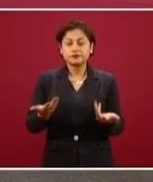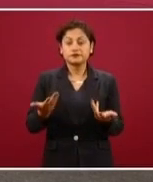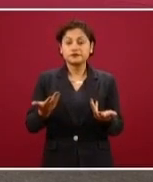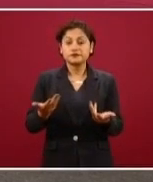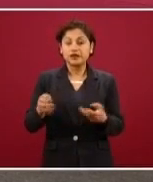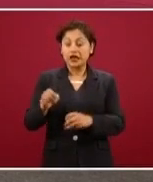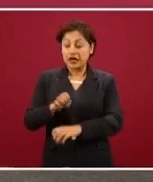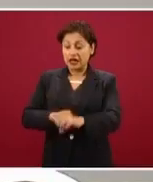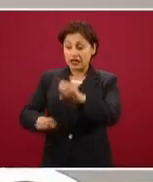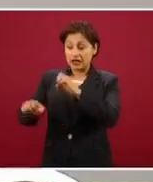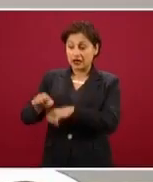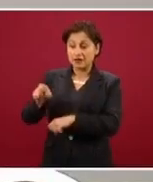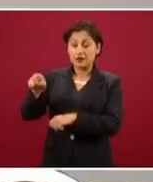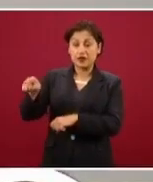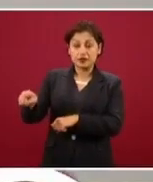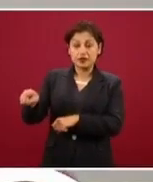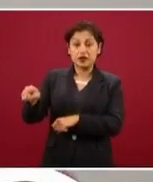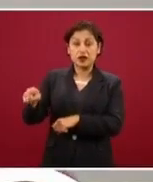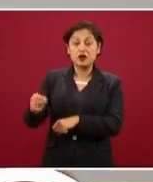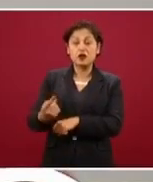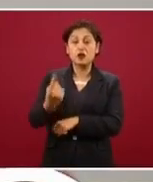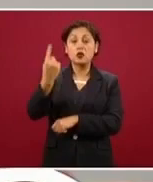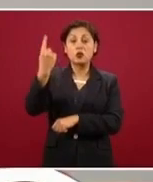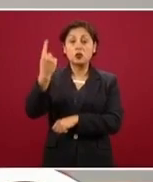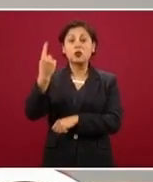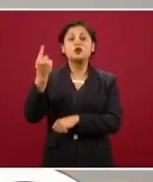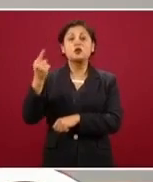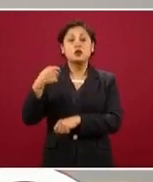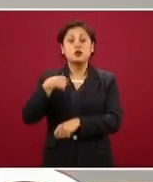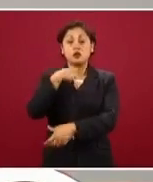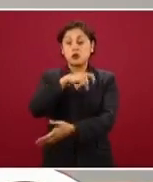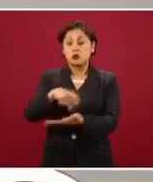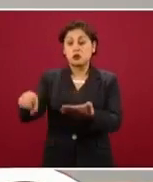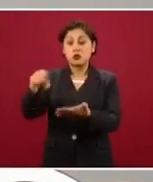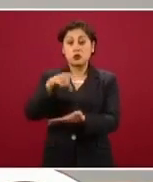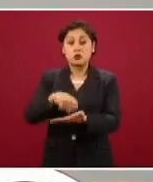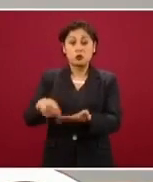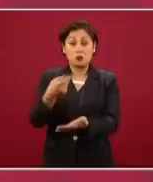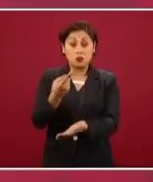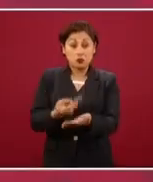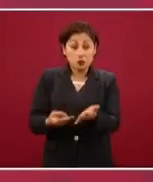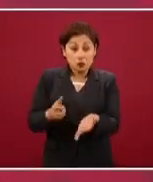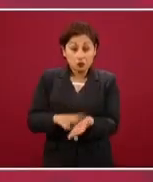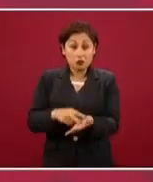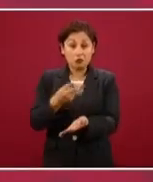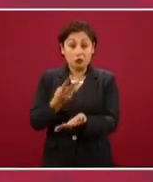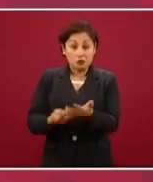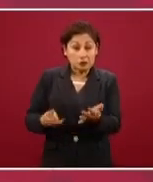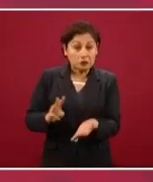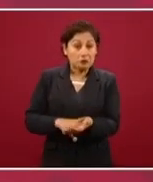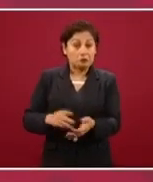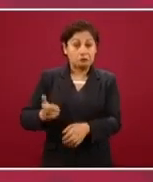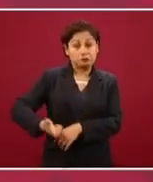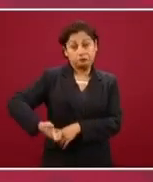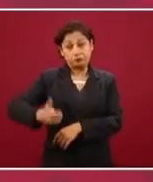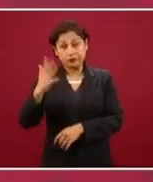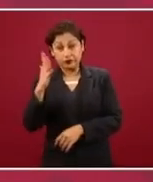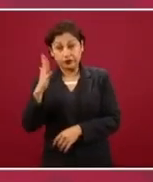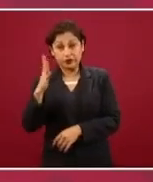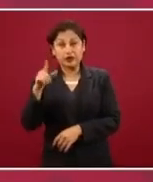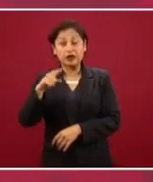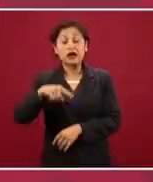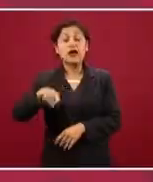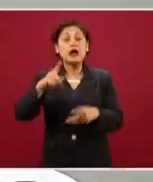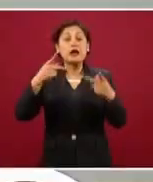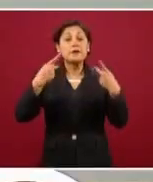3, 4, 5, hasta 10 veces más el valor real de un medicamento, políticos vendiendo